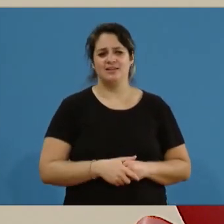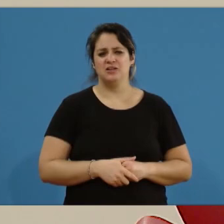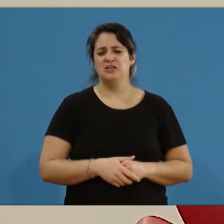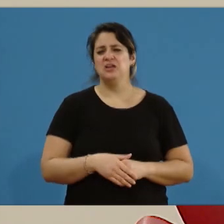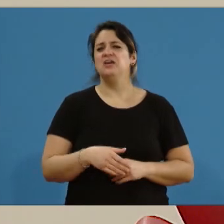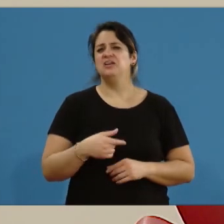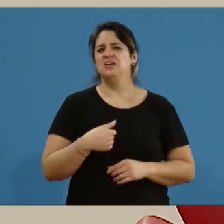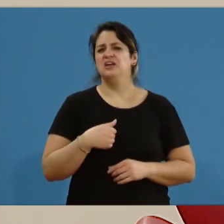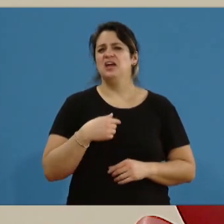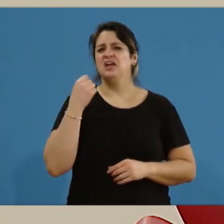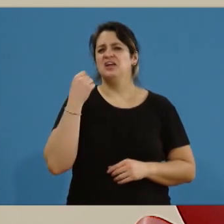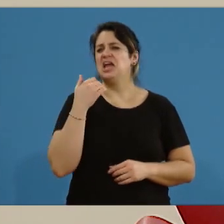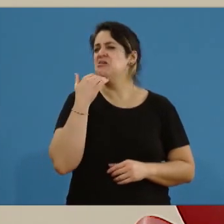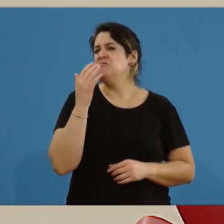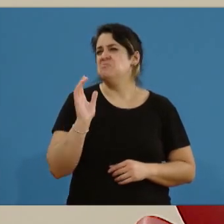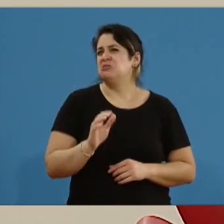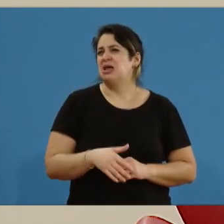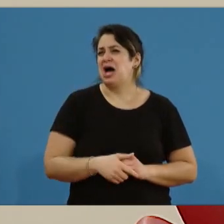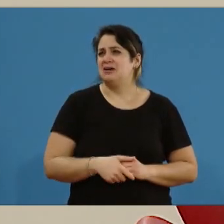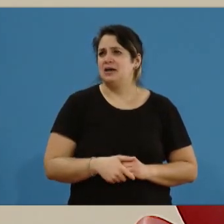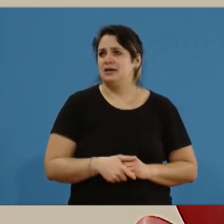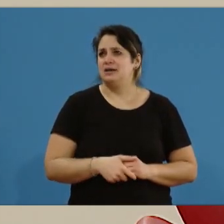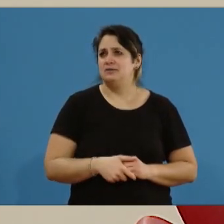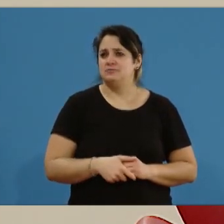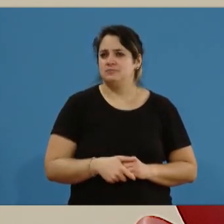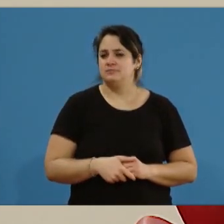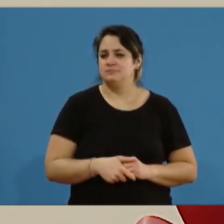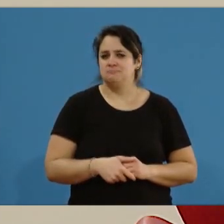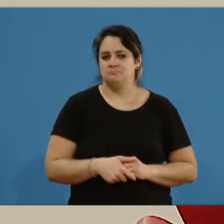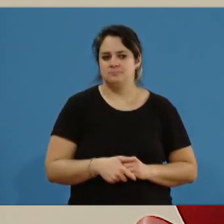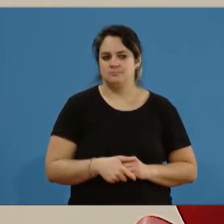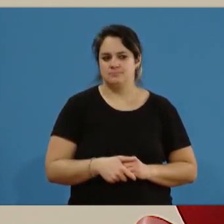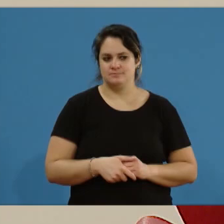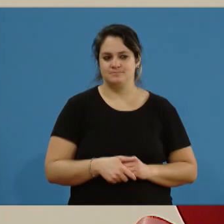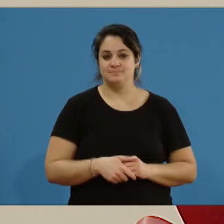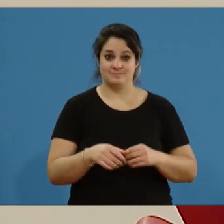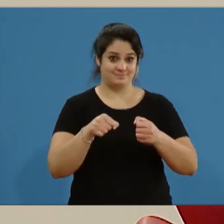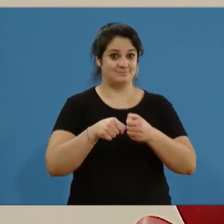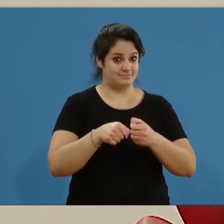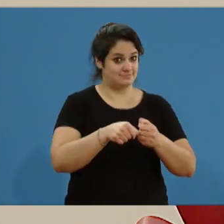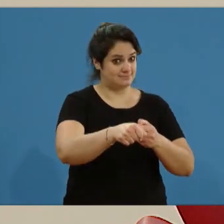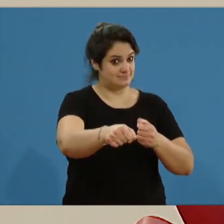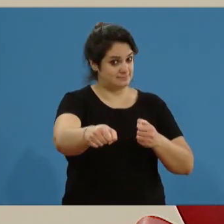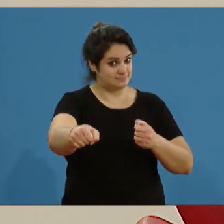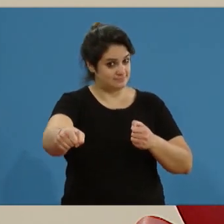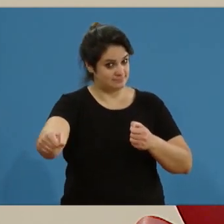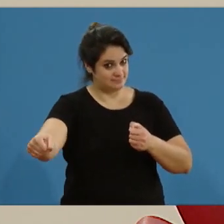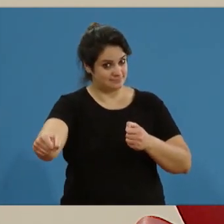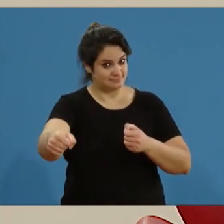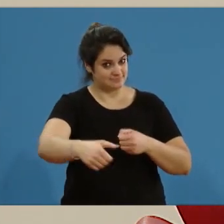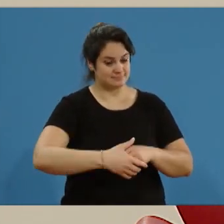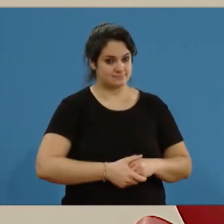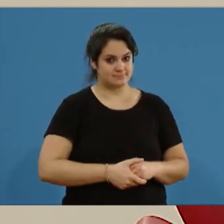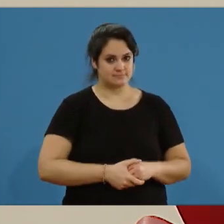Te dije que ya no importaba. Abre la puerta.